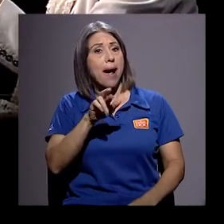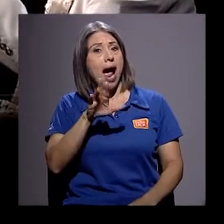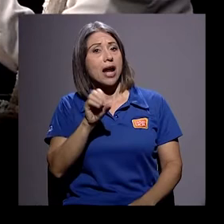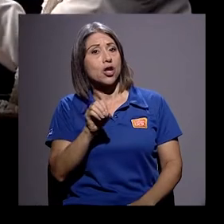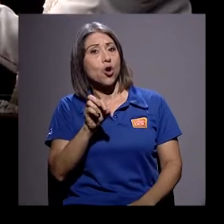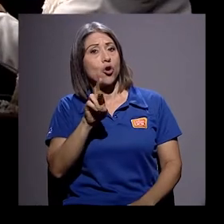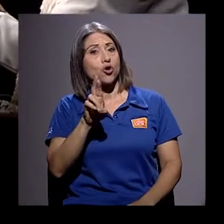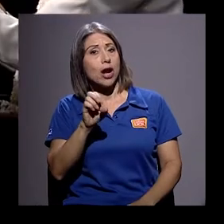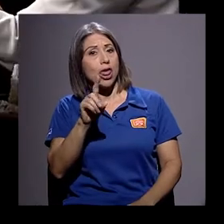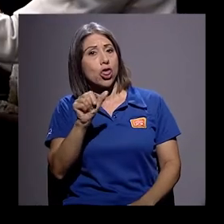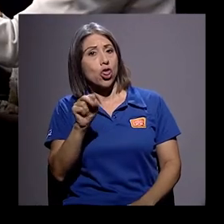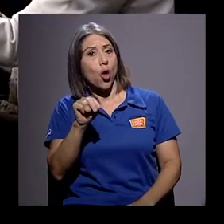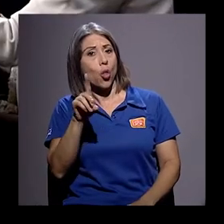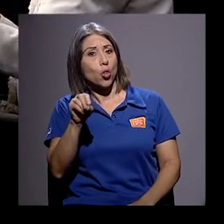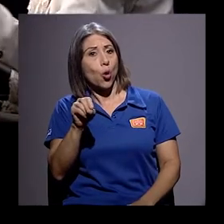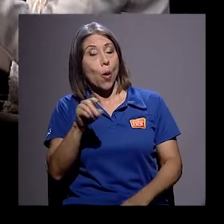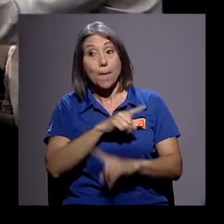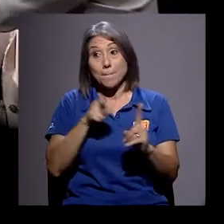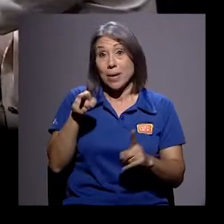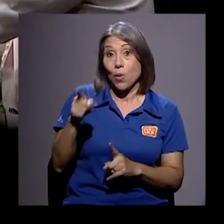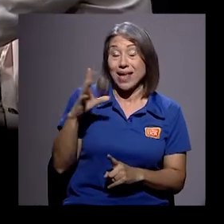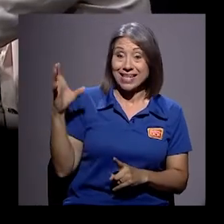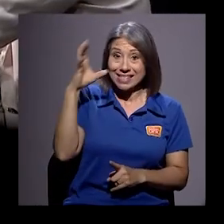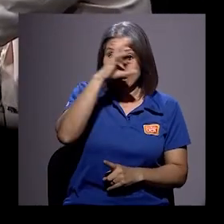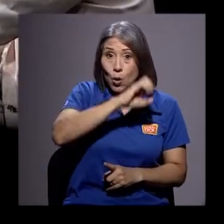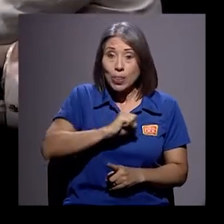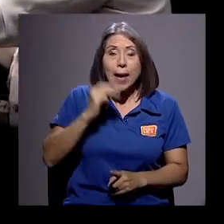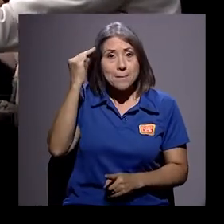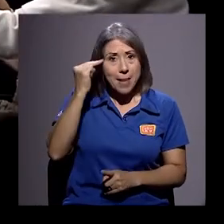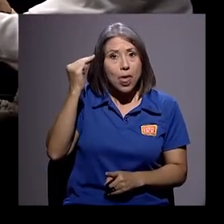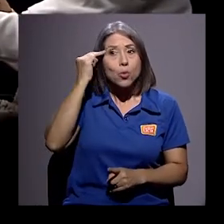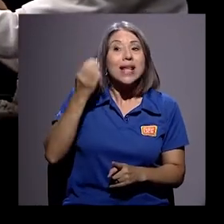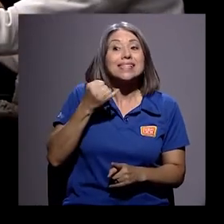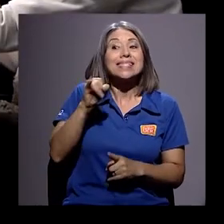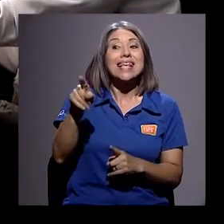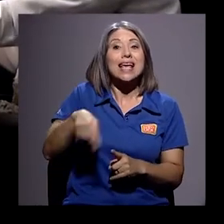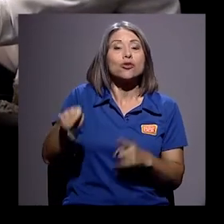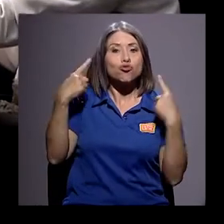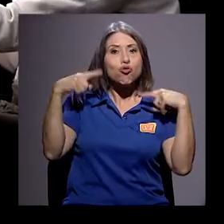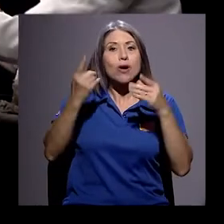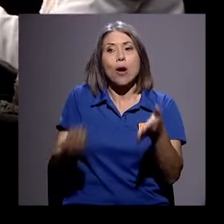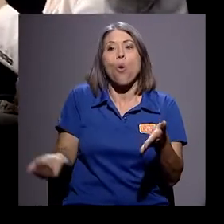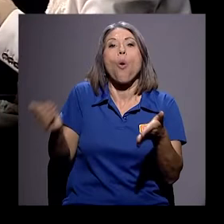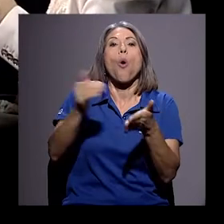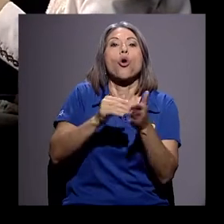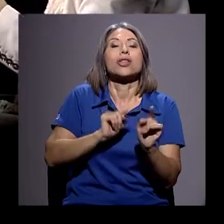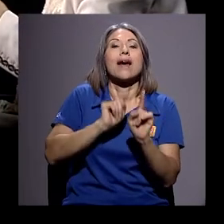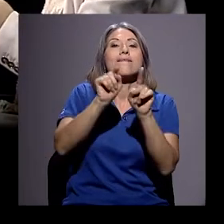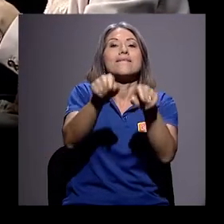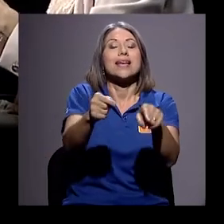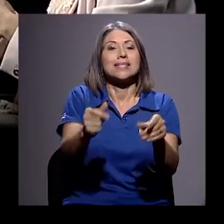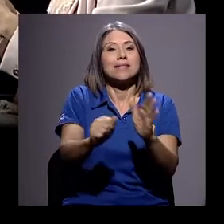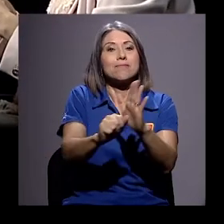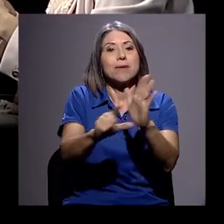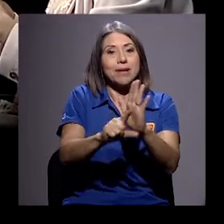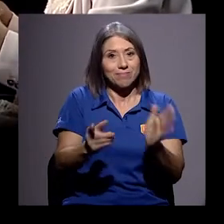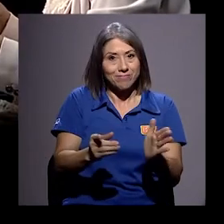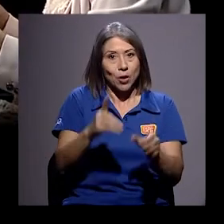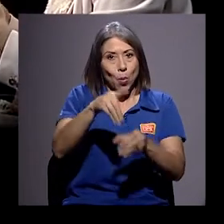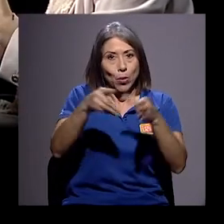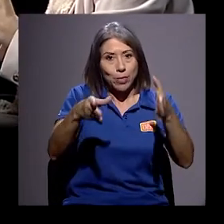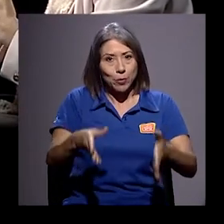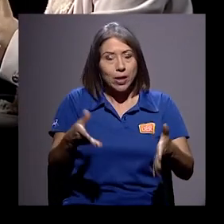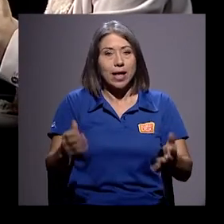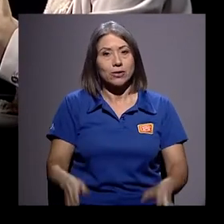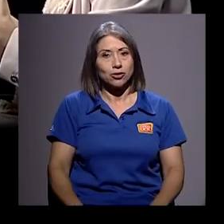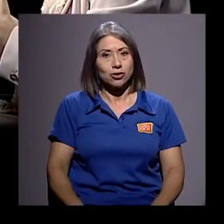en general no se nota la madurez en sus y en su segundo mandato en su segundo ejercicio como el congreso